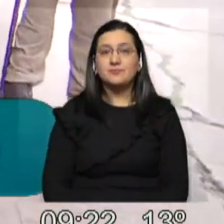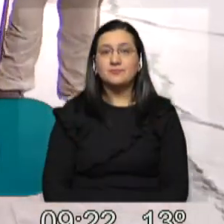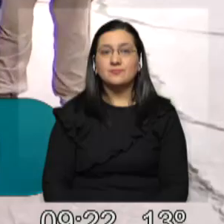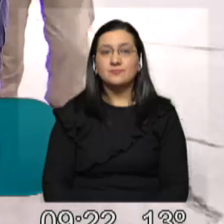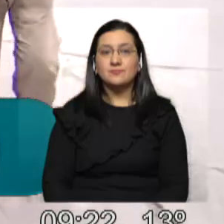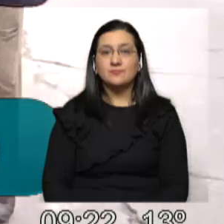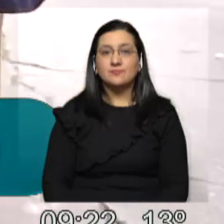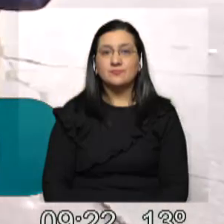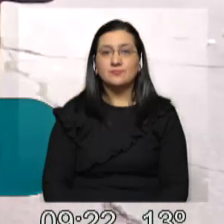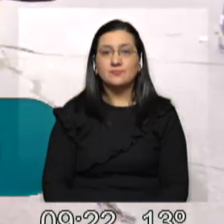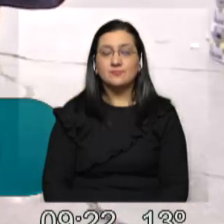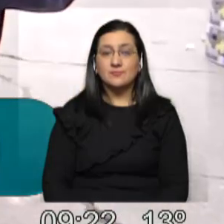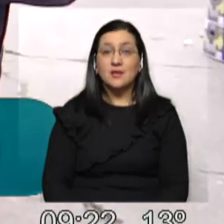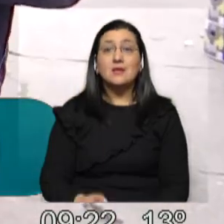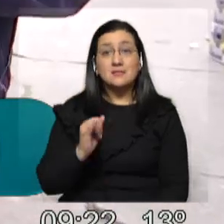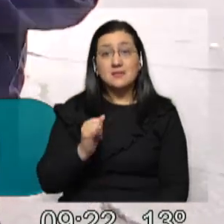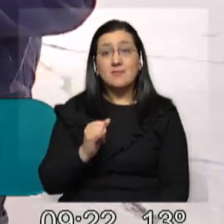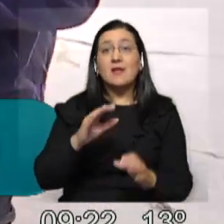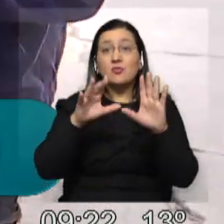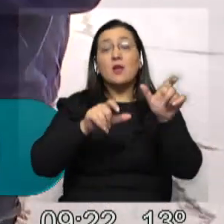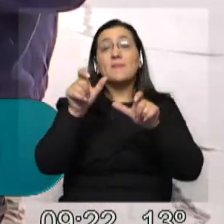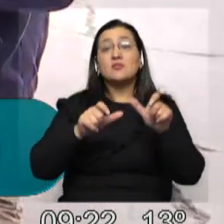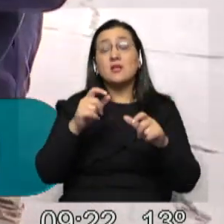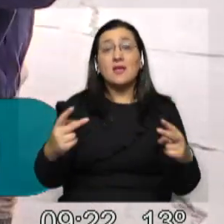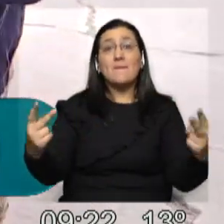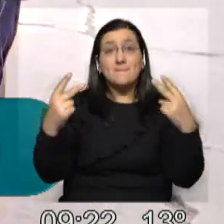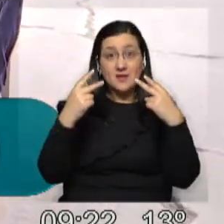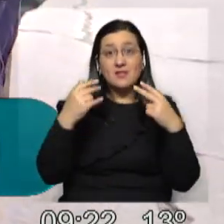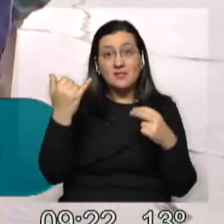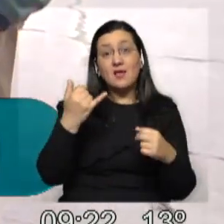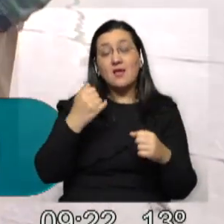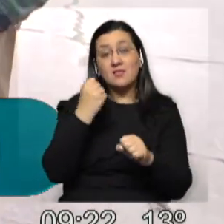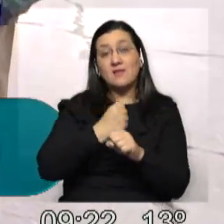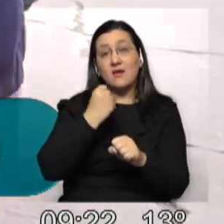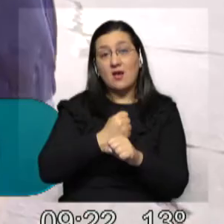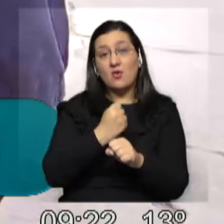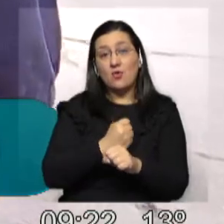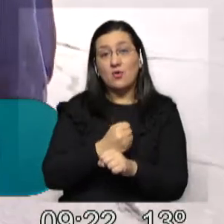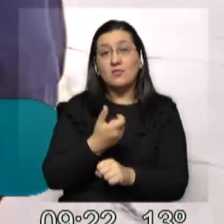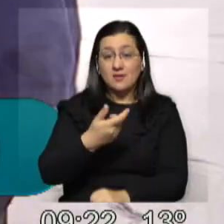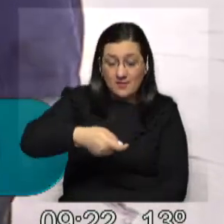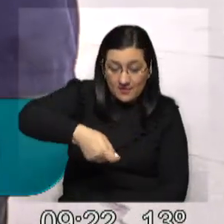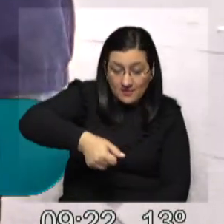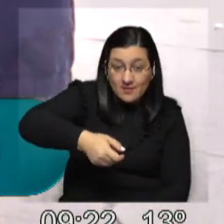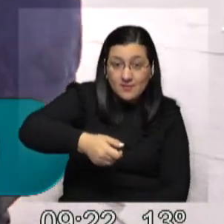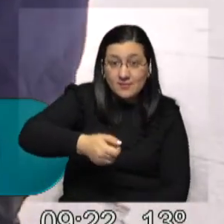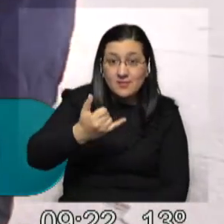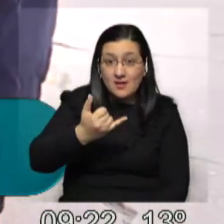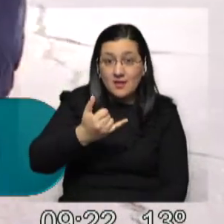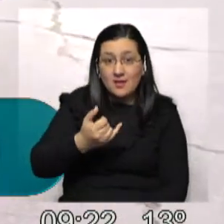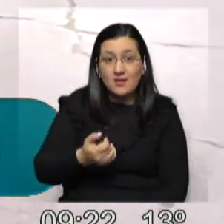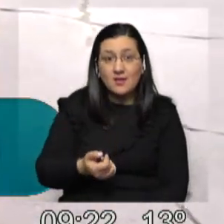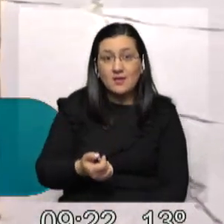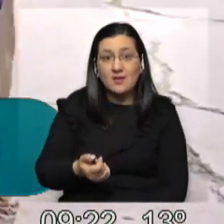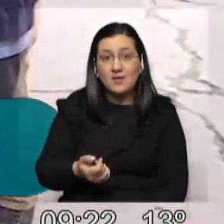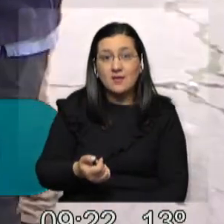trabajo. Claro, para que toda la gente que nos esté viendo tenemos trabajo, estos quieren reventar. ¿Tenemos encendedor acá o no? ¿Tiene encendedor, vecino, ahí? No,